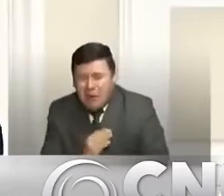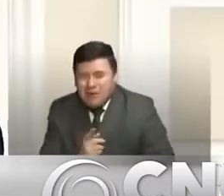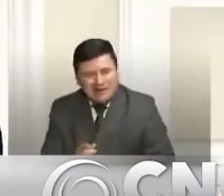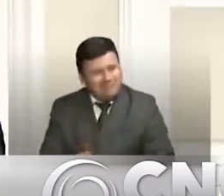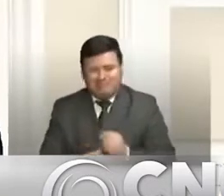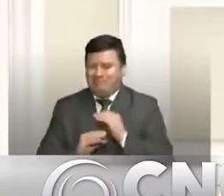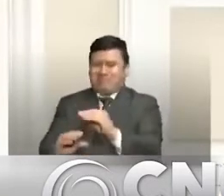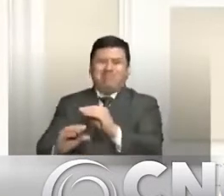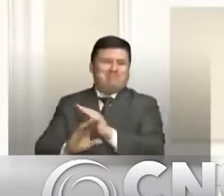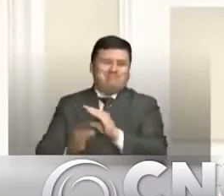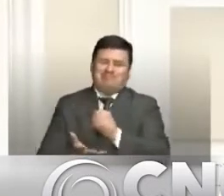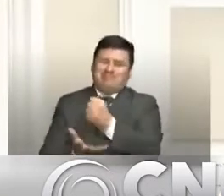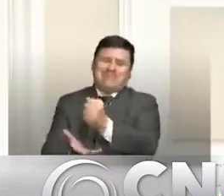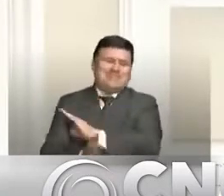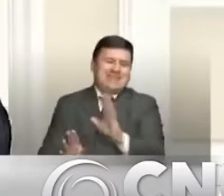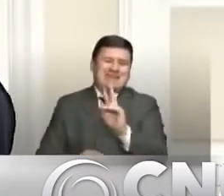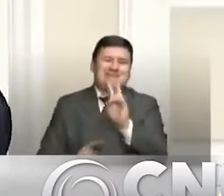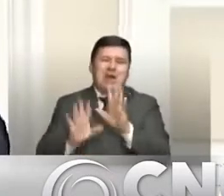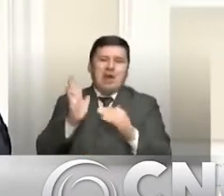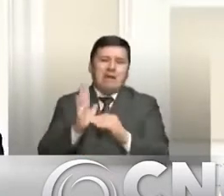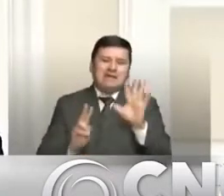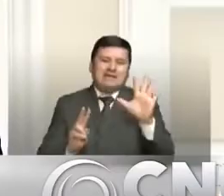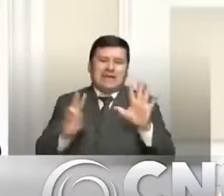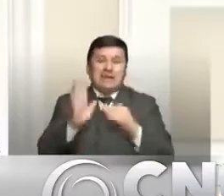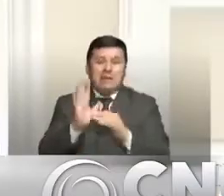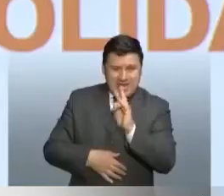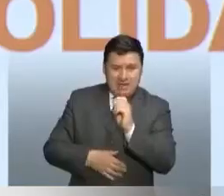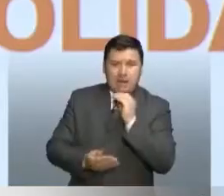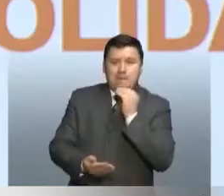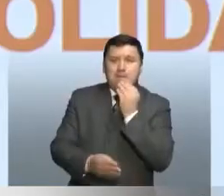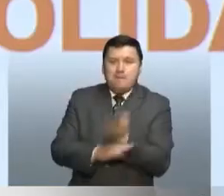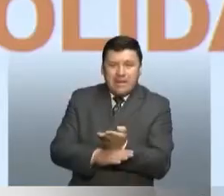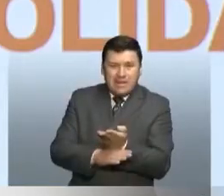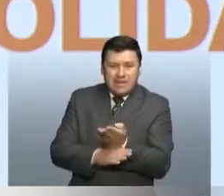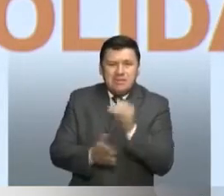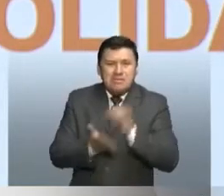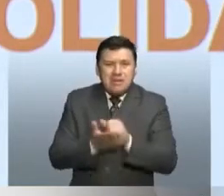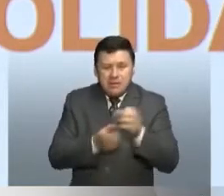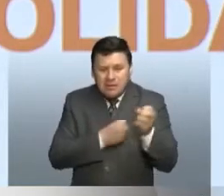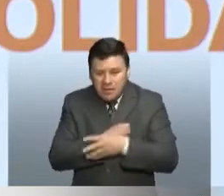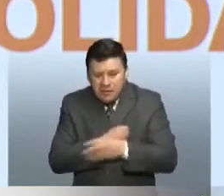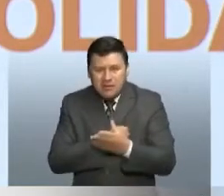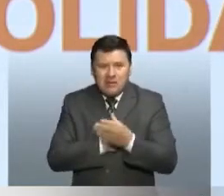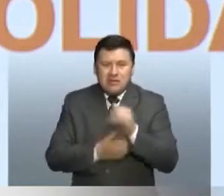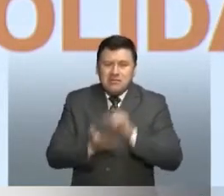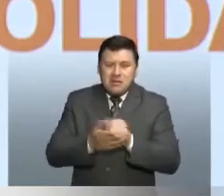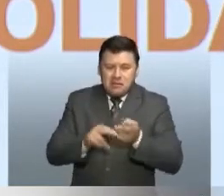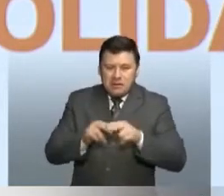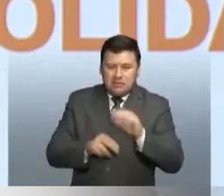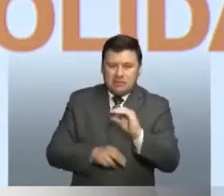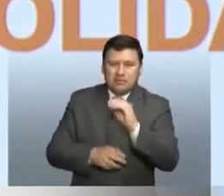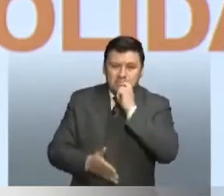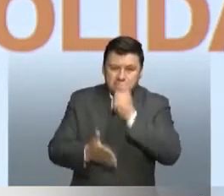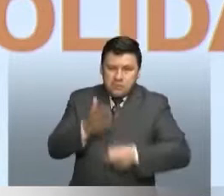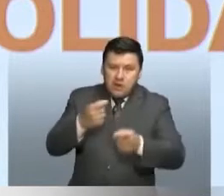también en el marco de esta coyuntura ponerle todo el acelerador de acuerdo con las declaraciones del director del departamento nacional de planeación